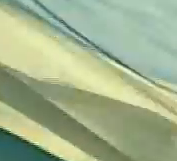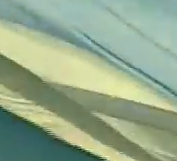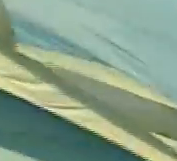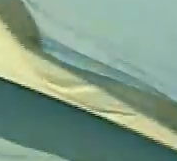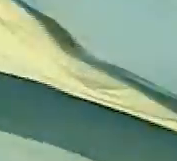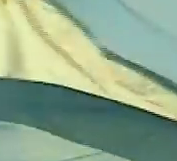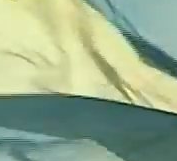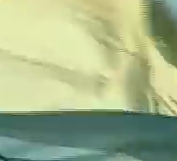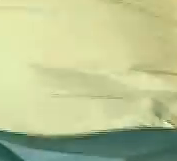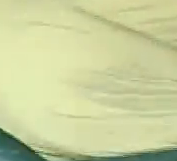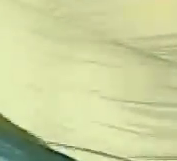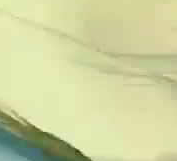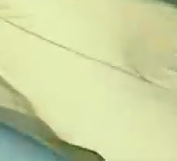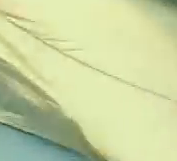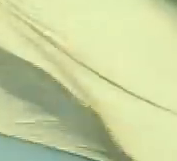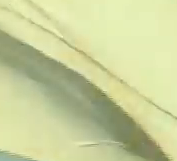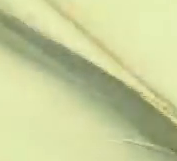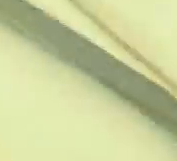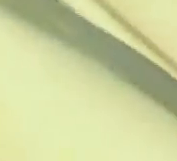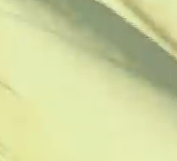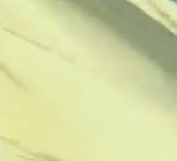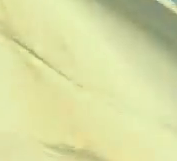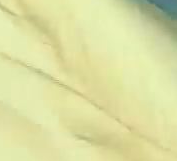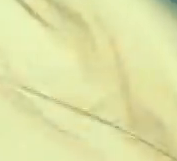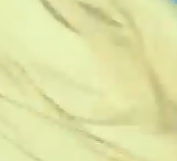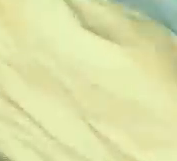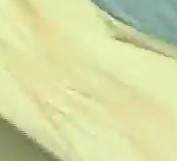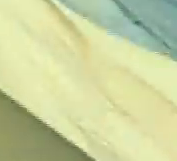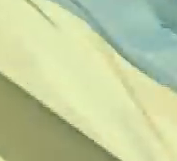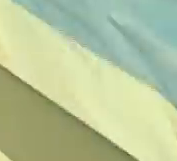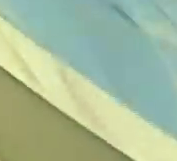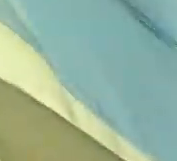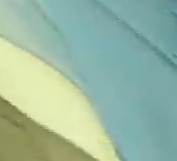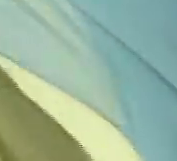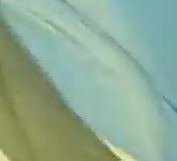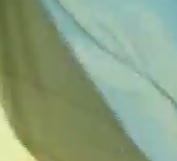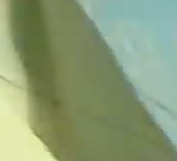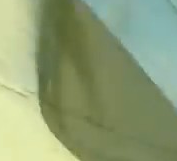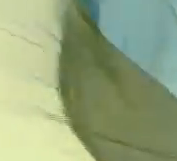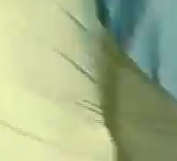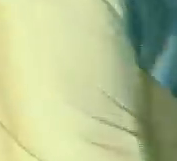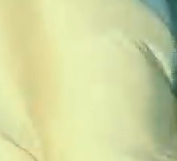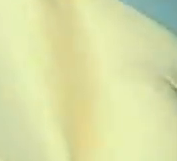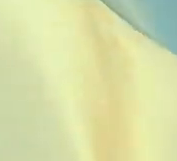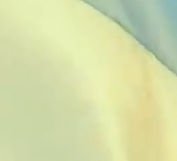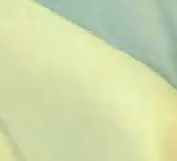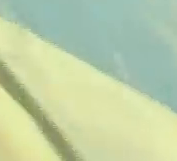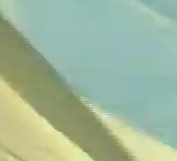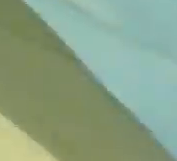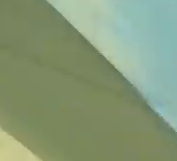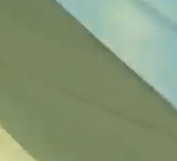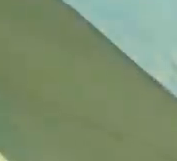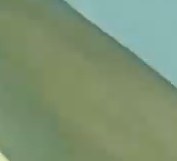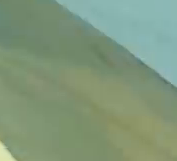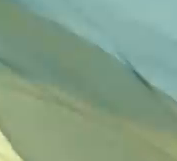Televisión Canal 7, la Televisión Pública, junto a todas las emisoras que integran la cadena nacional de radio y